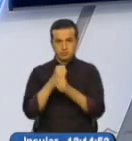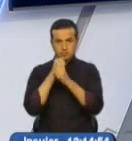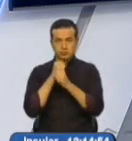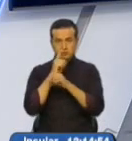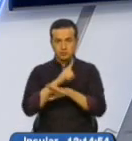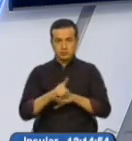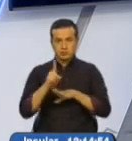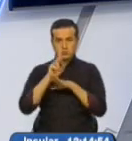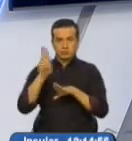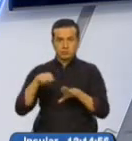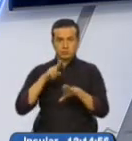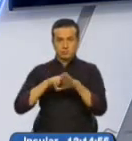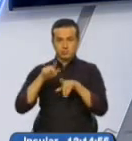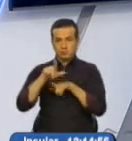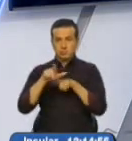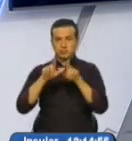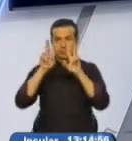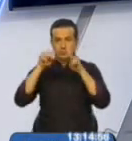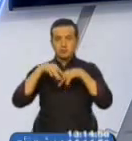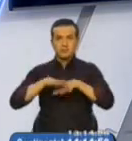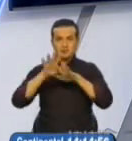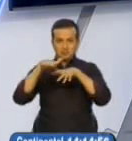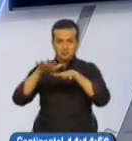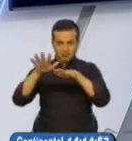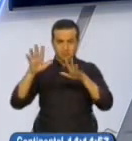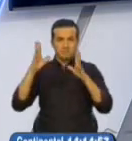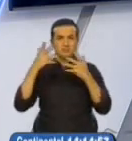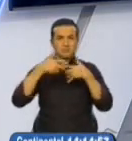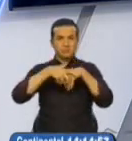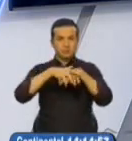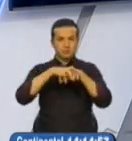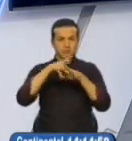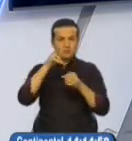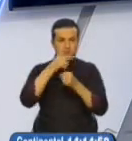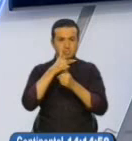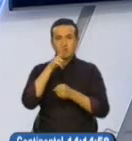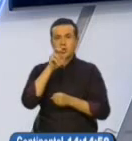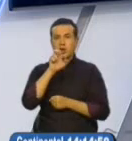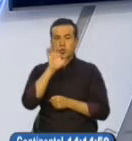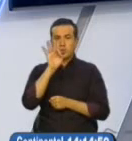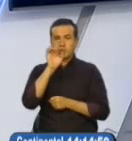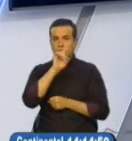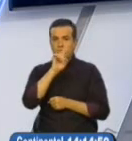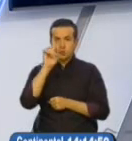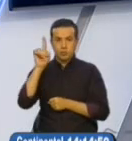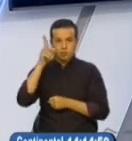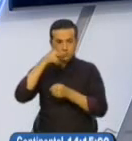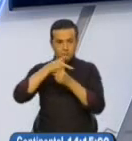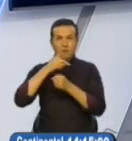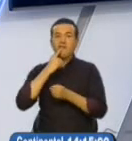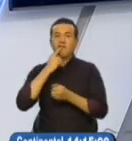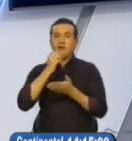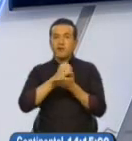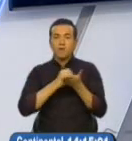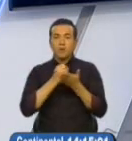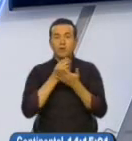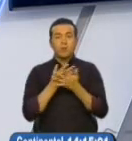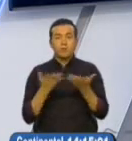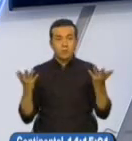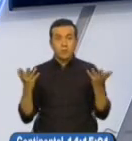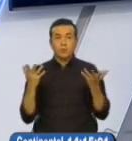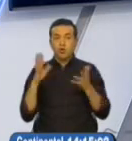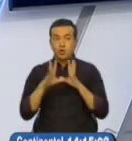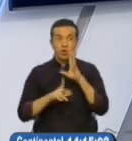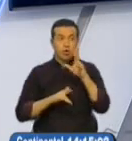la Dirección Nacional de Espacios Acuáticos y el Sistema Integrado de Seguridad ECO 911 en El Oro da como resultado la